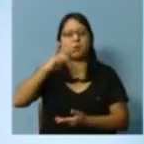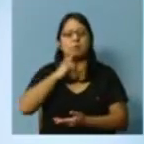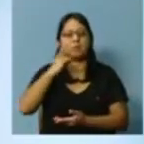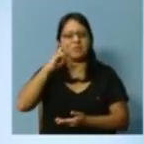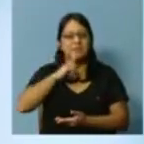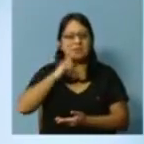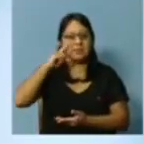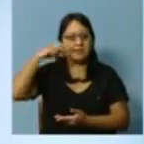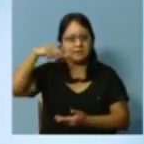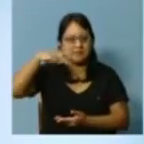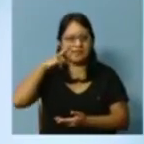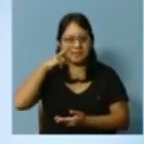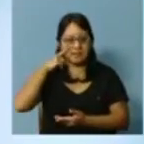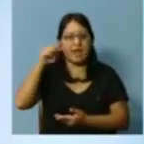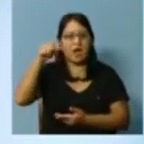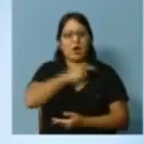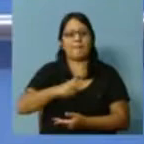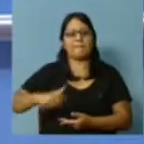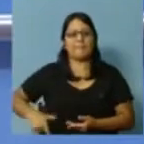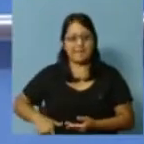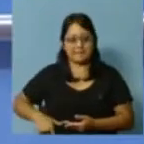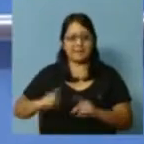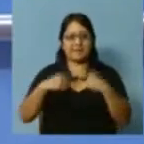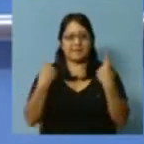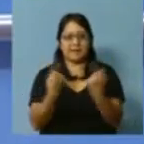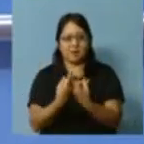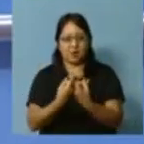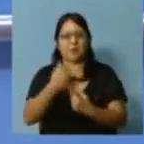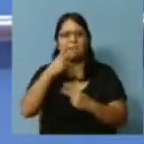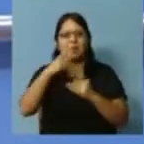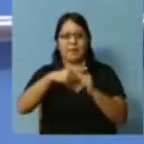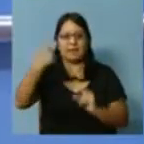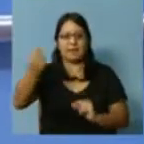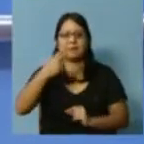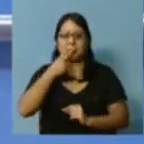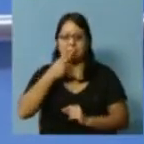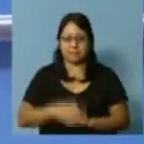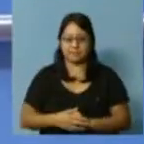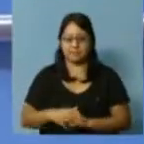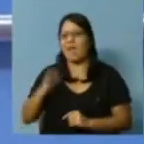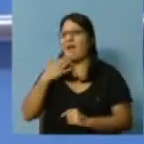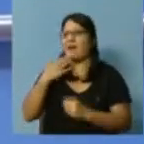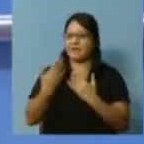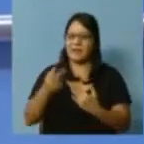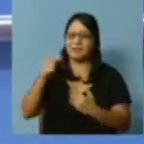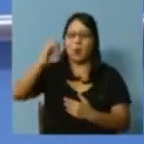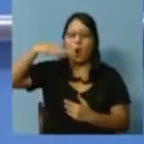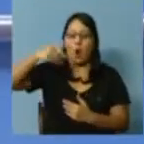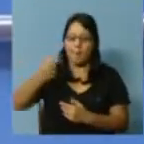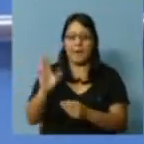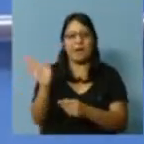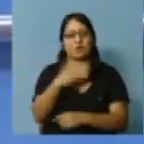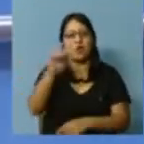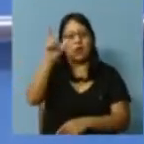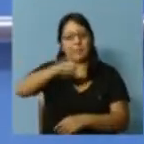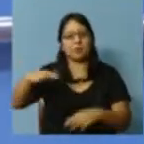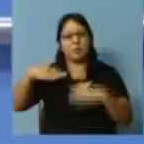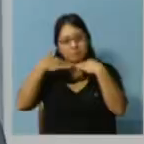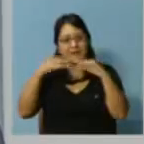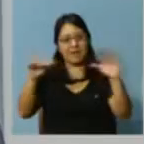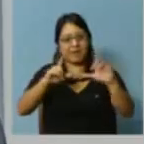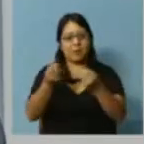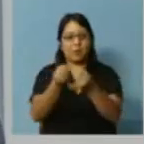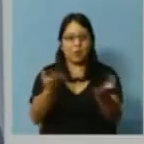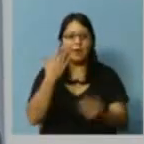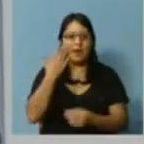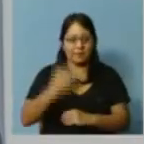de jujuy todo todo lo muy buenas tardes gracias por venir gracias y todo ya todos los televidentes muy buenas tardes siguen antes que